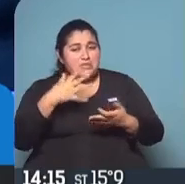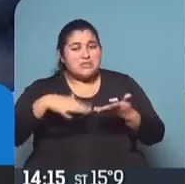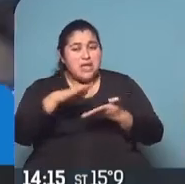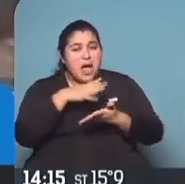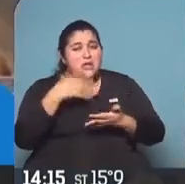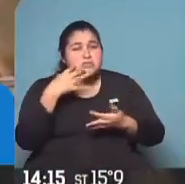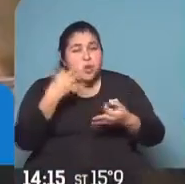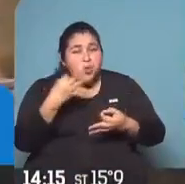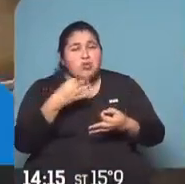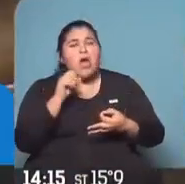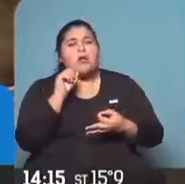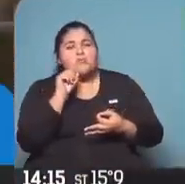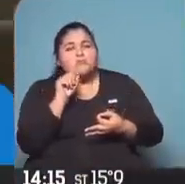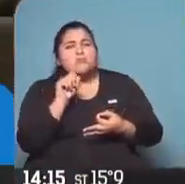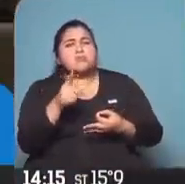20